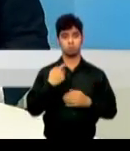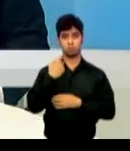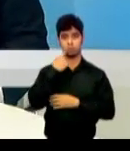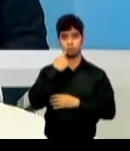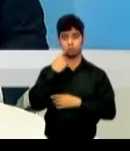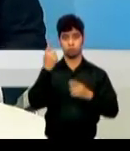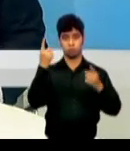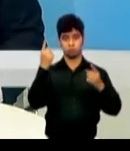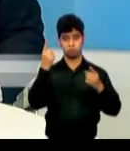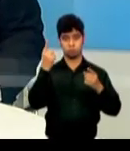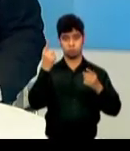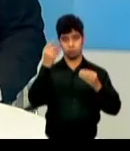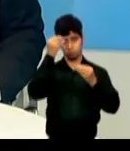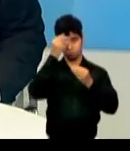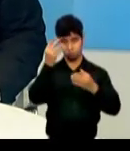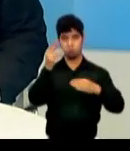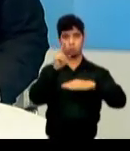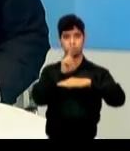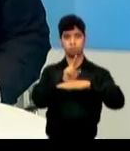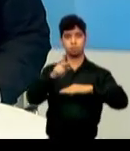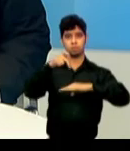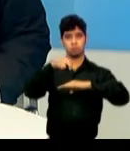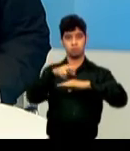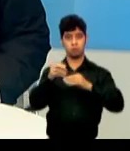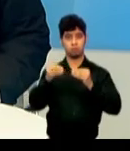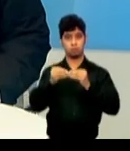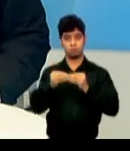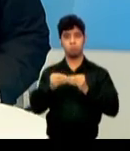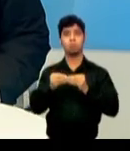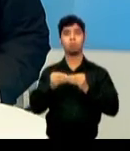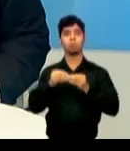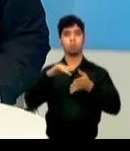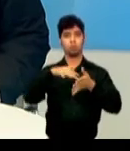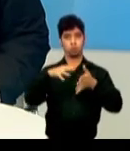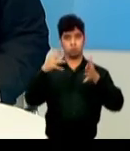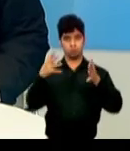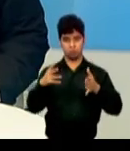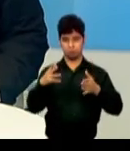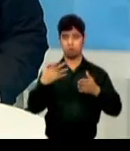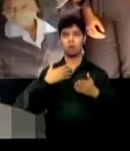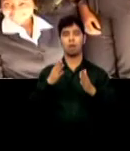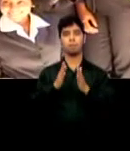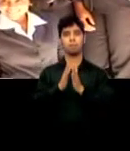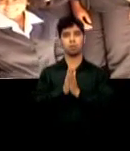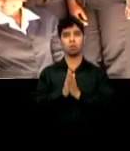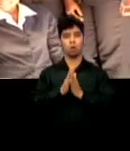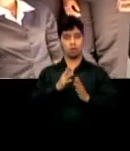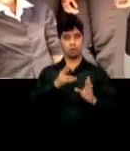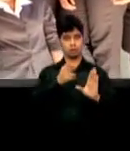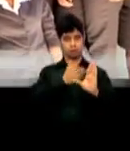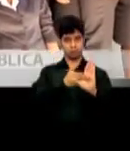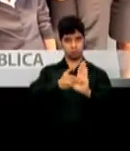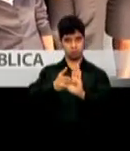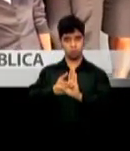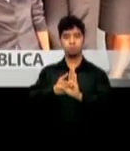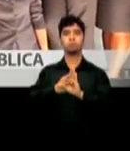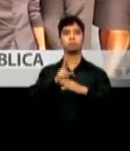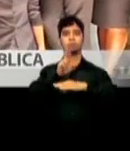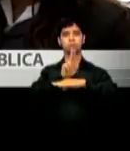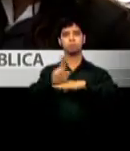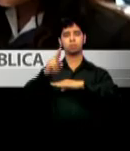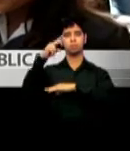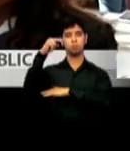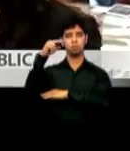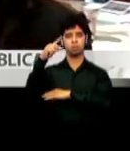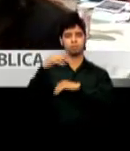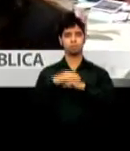Universidad de Puerto Rico, se registró un aumento en la cantidad de estudiantes de escuela pública que solicitaron y fueron admitidos en dicha institución.